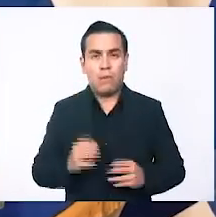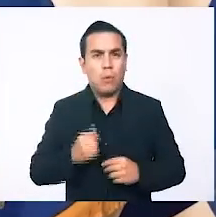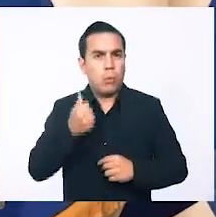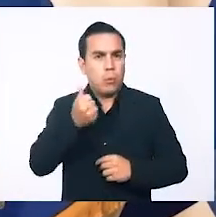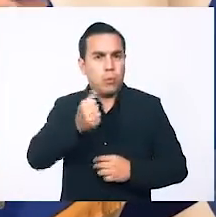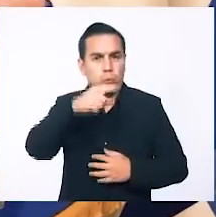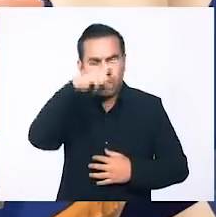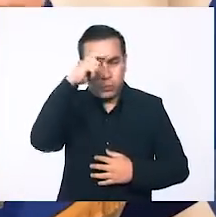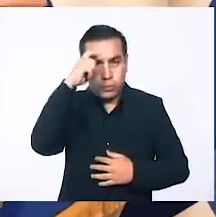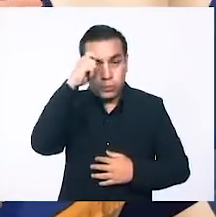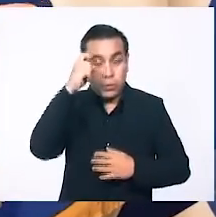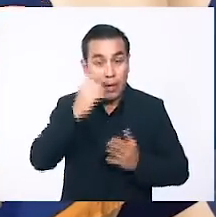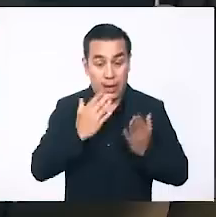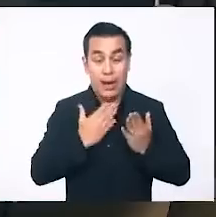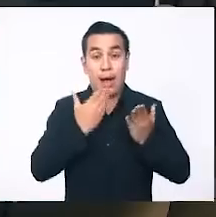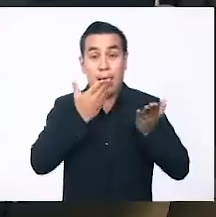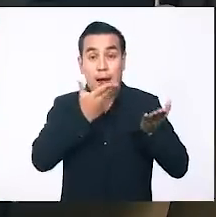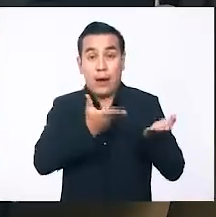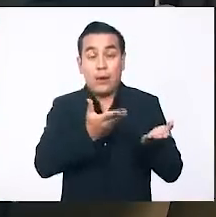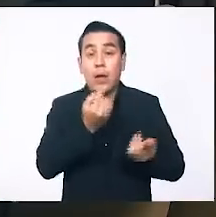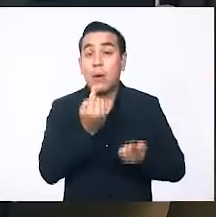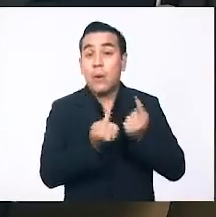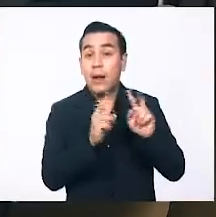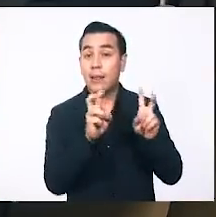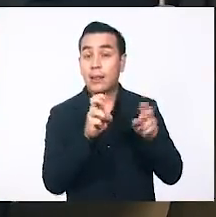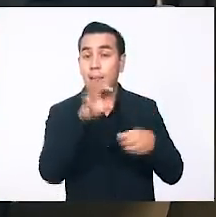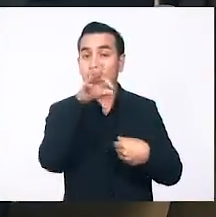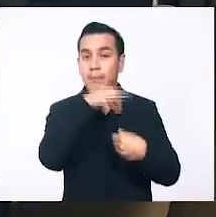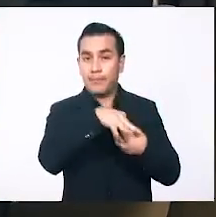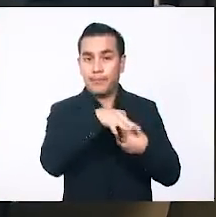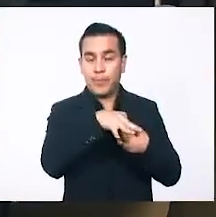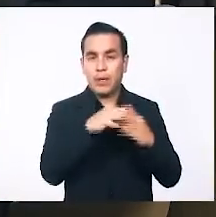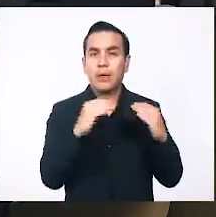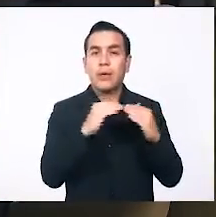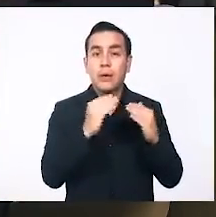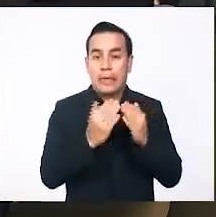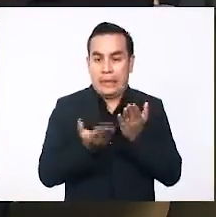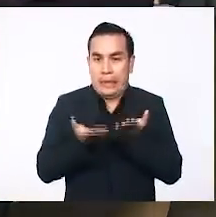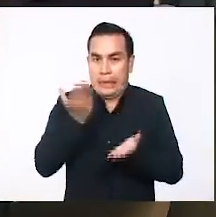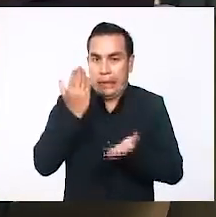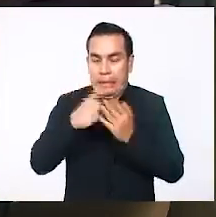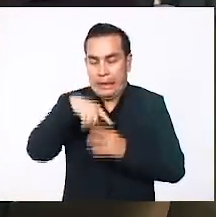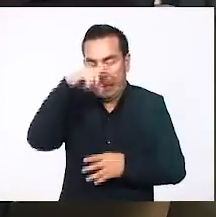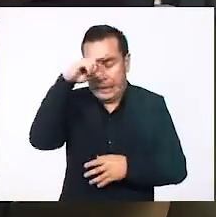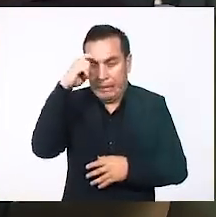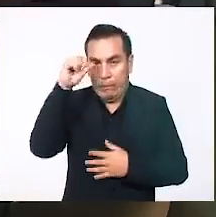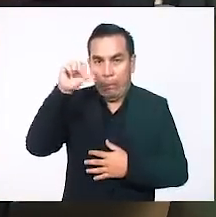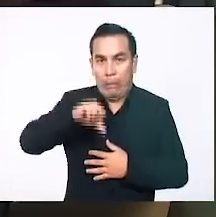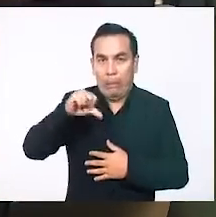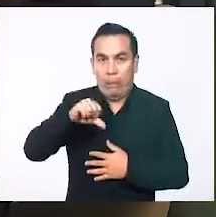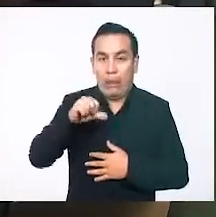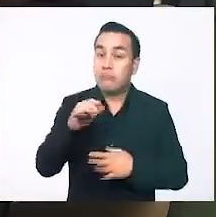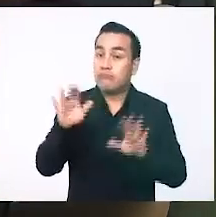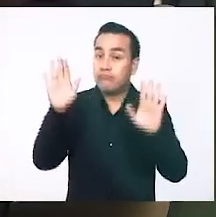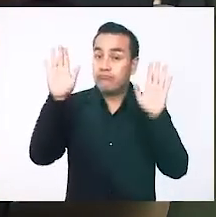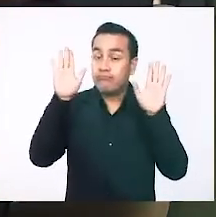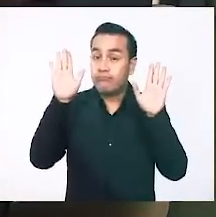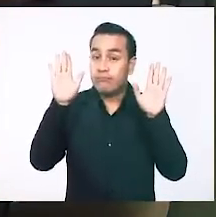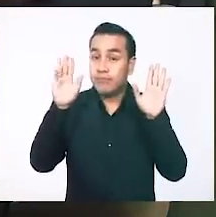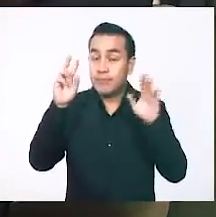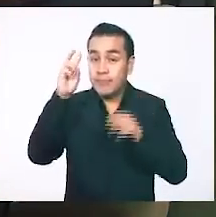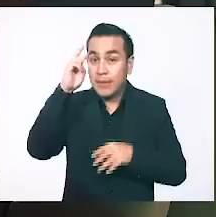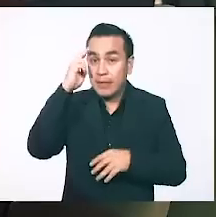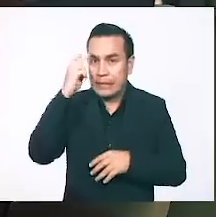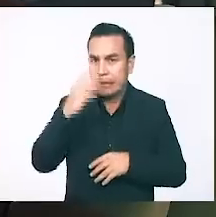trabajo recibe un premio en el electorado, también es cierto que un gobernante que hace un mal trabajo recibe un castigo del electorado. No es tan